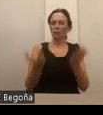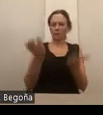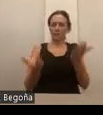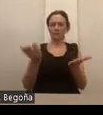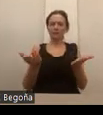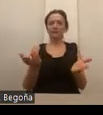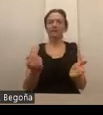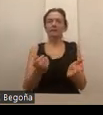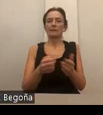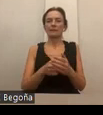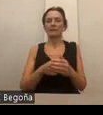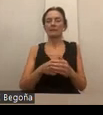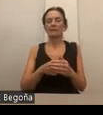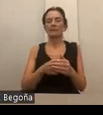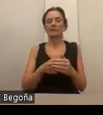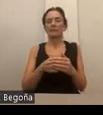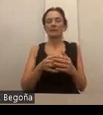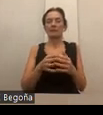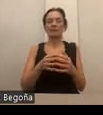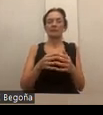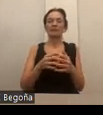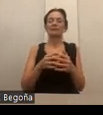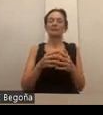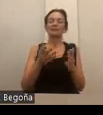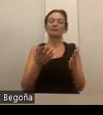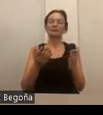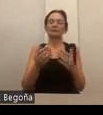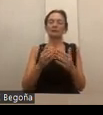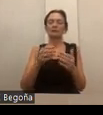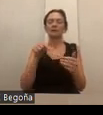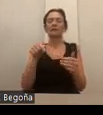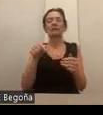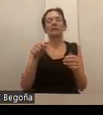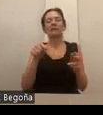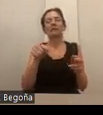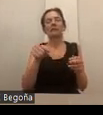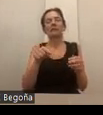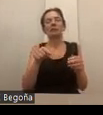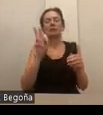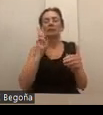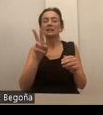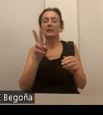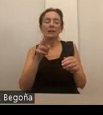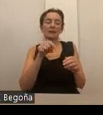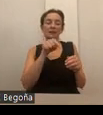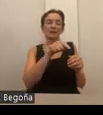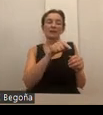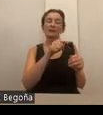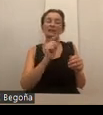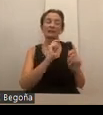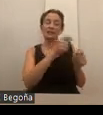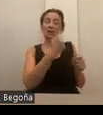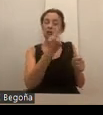sobrecargaba, entenderme entre comillas, sobrecargaba la función hepática, pues se veía que dando solo glibenclamida,